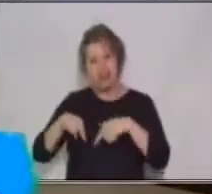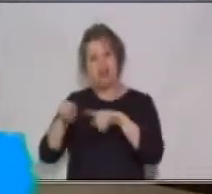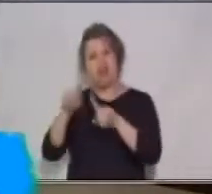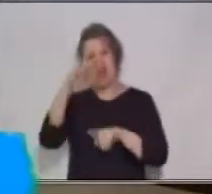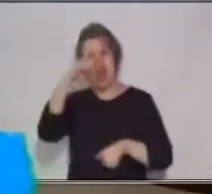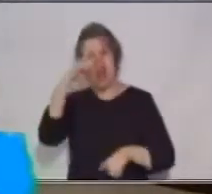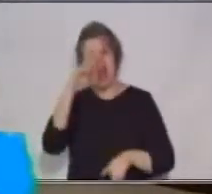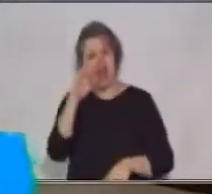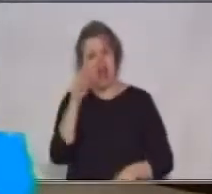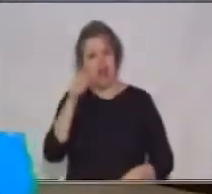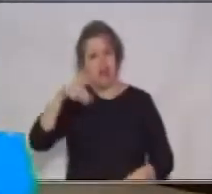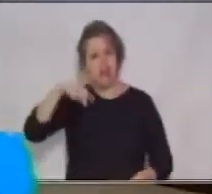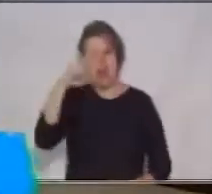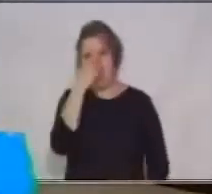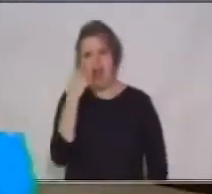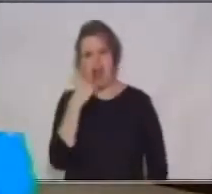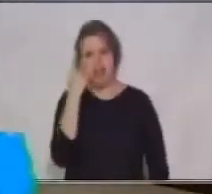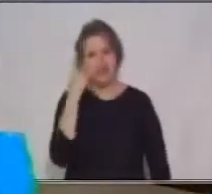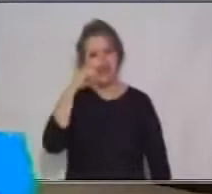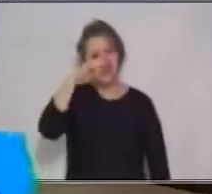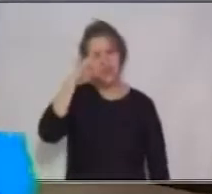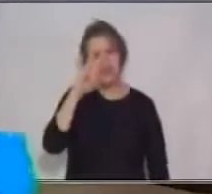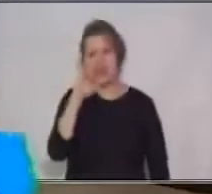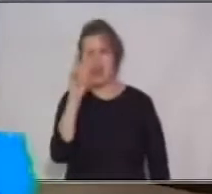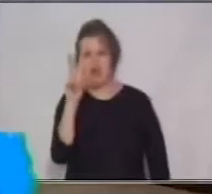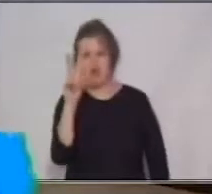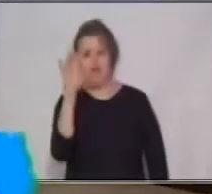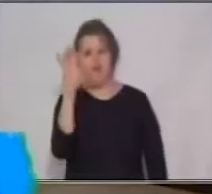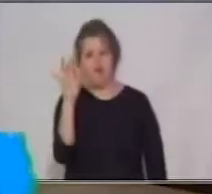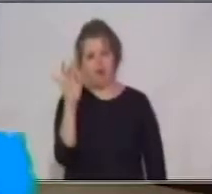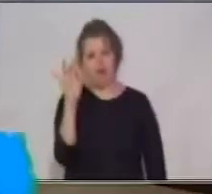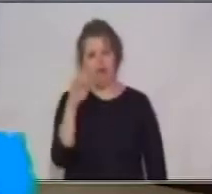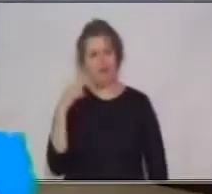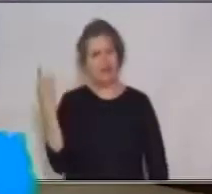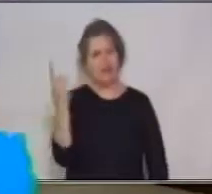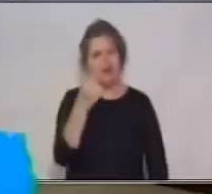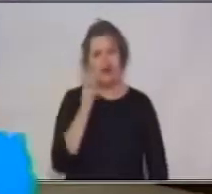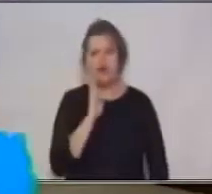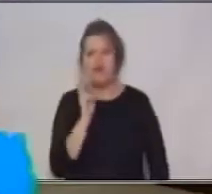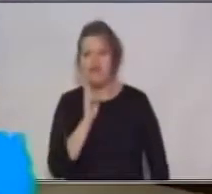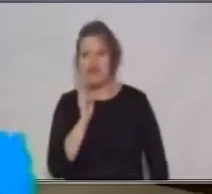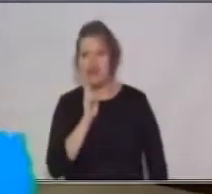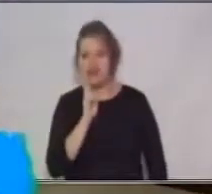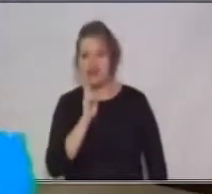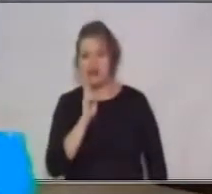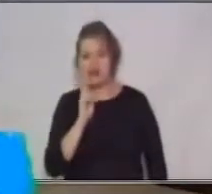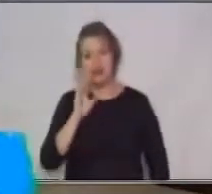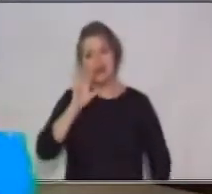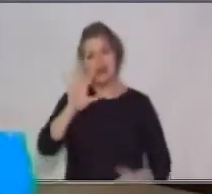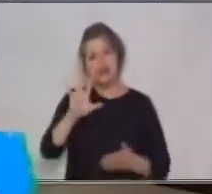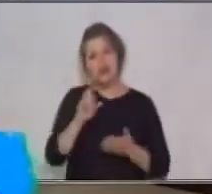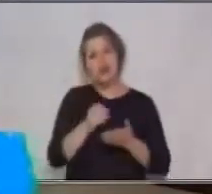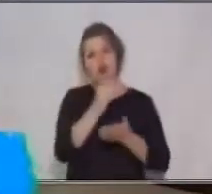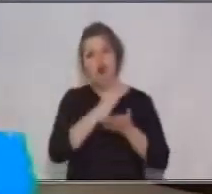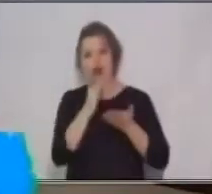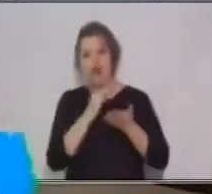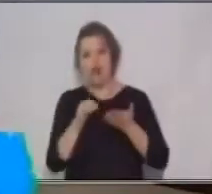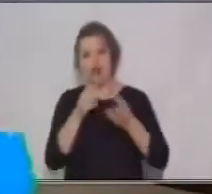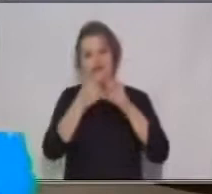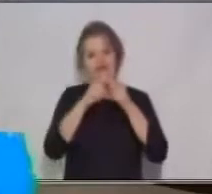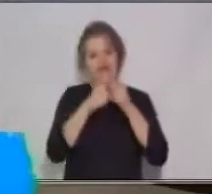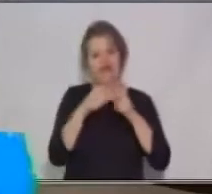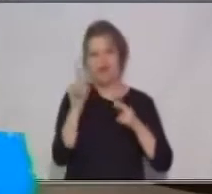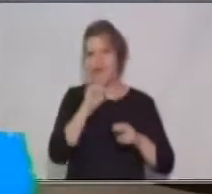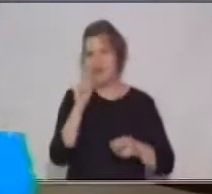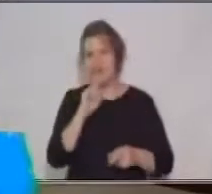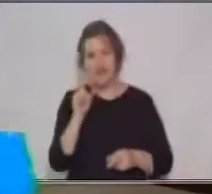verbo transitivo entonces? El verbo transitivo es toda aquella que su complemento o su oración inicial no va a tener un